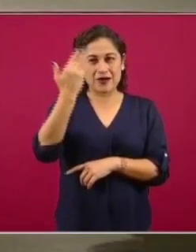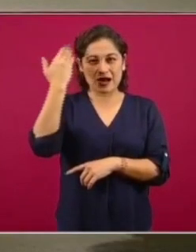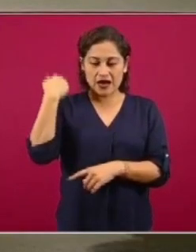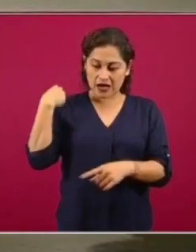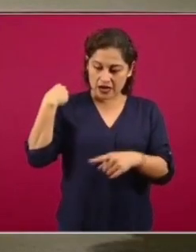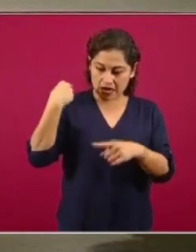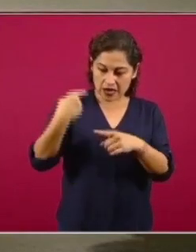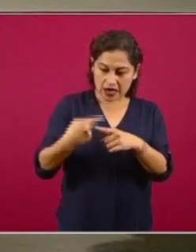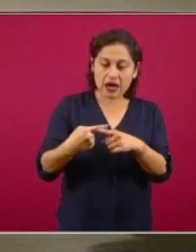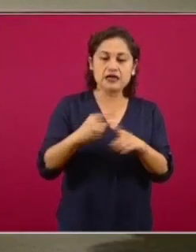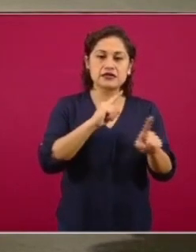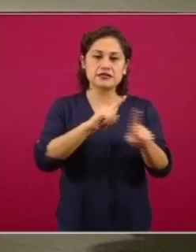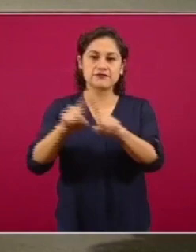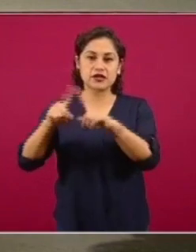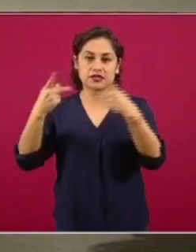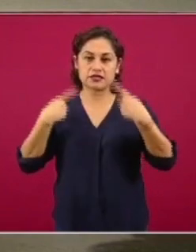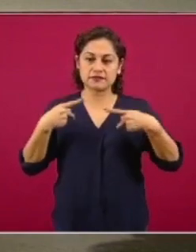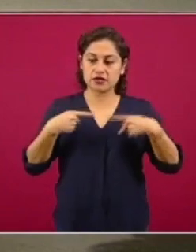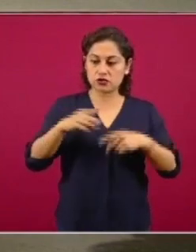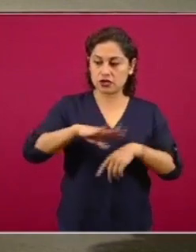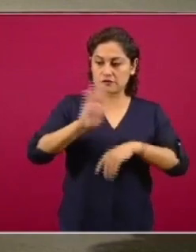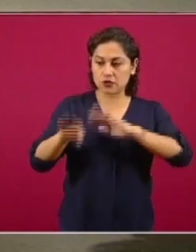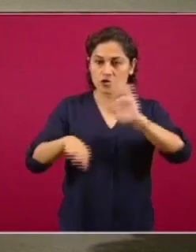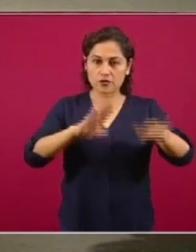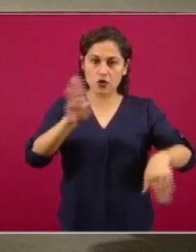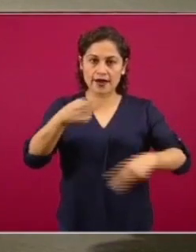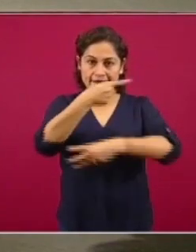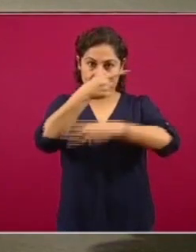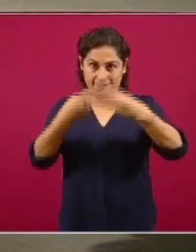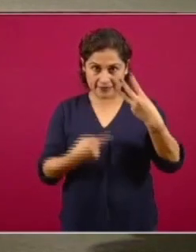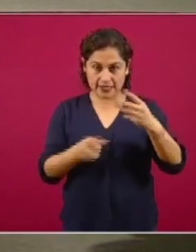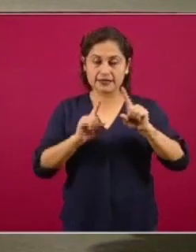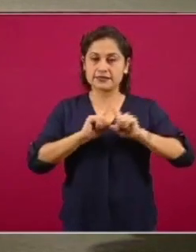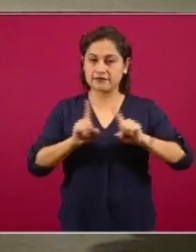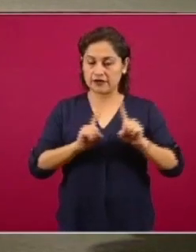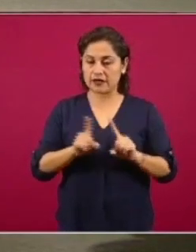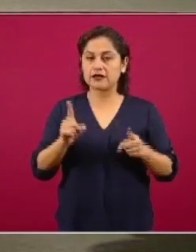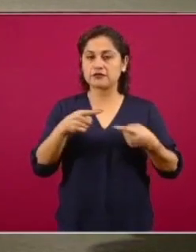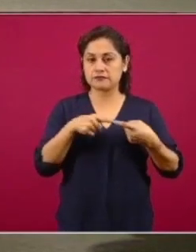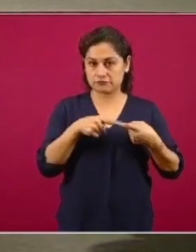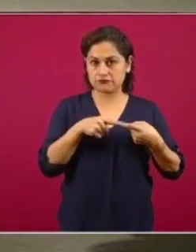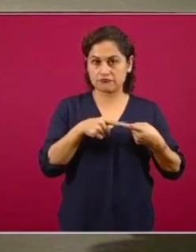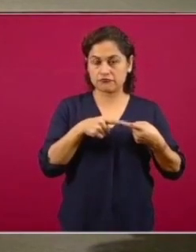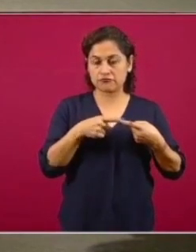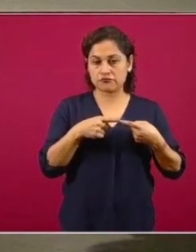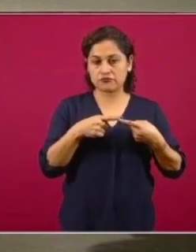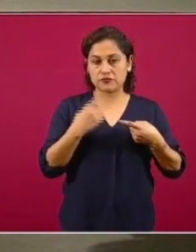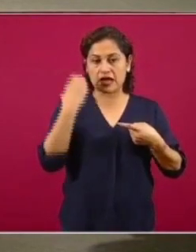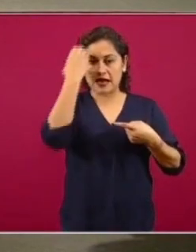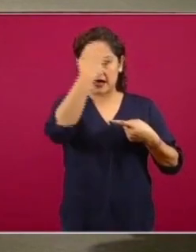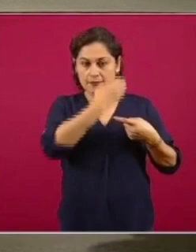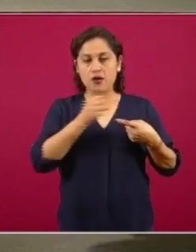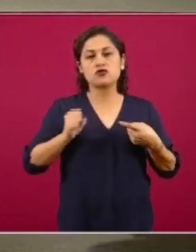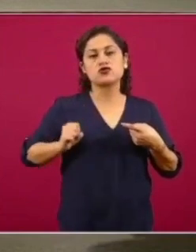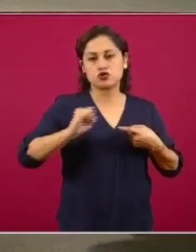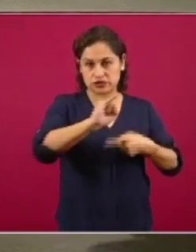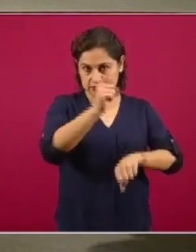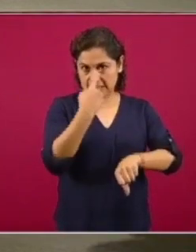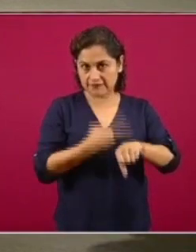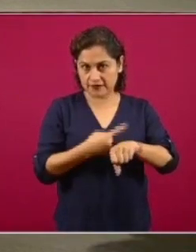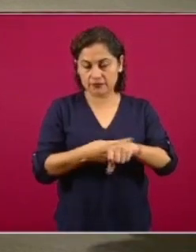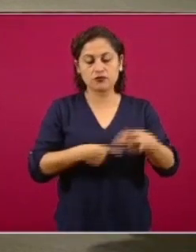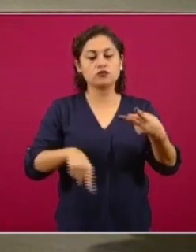casos y especialmente las defunciones en 3 modalidades. Una es que tengan la prueba positiva, la